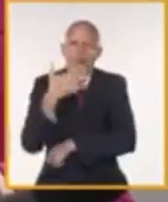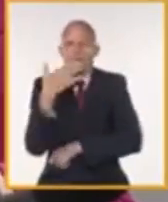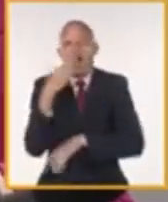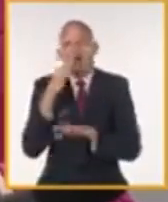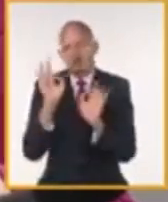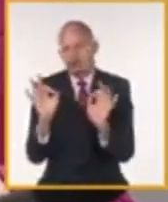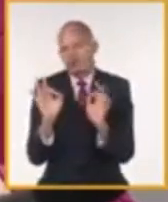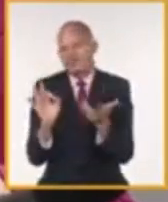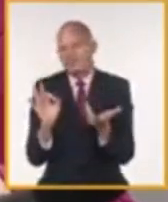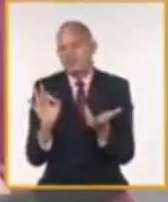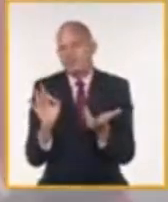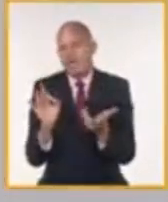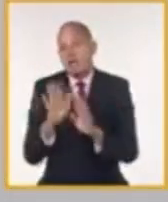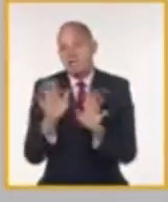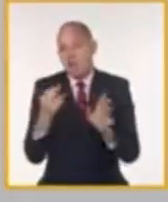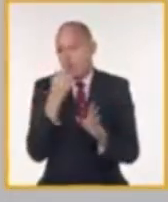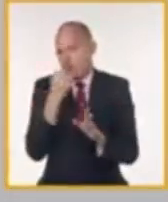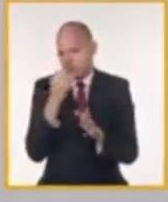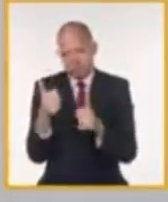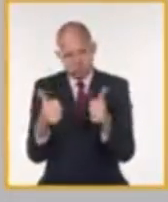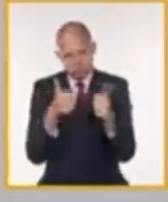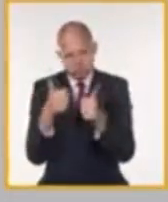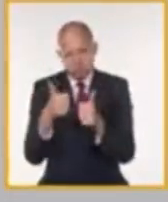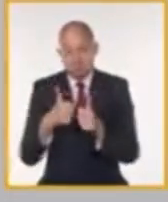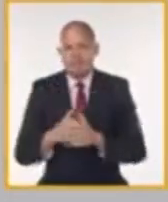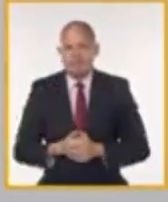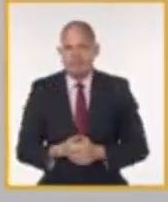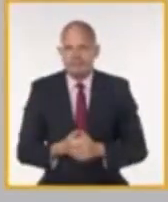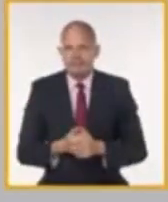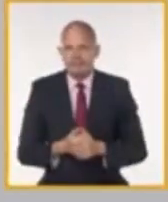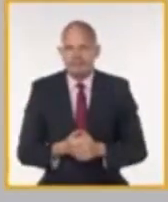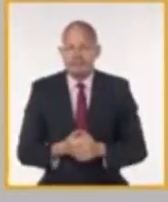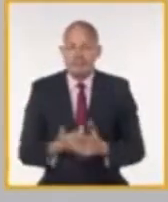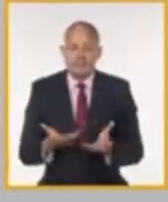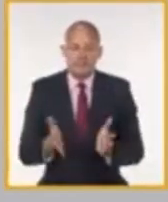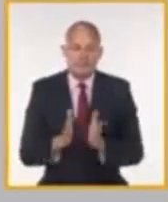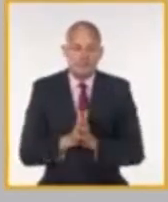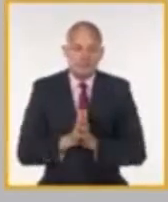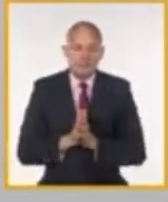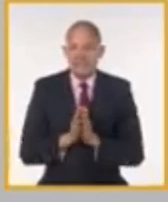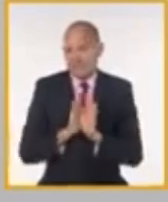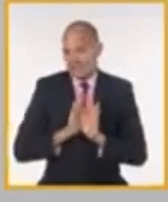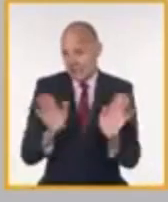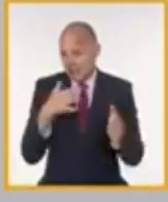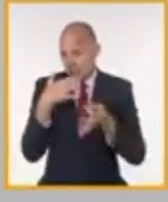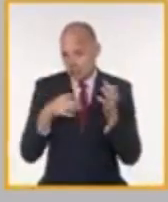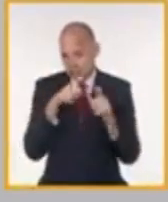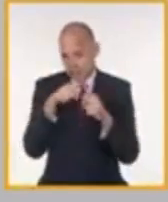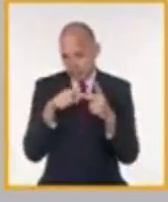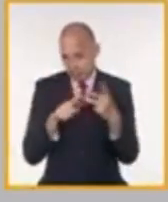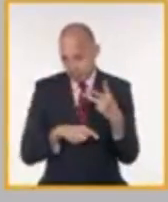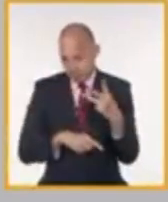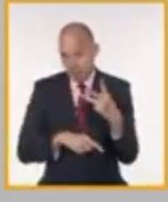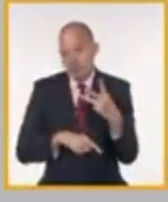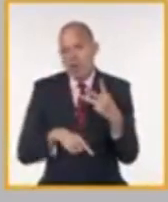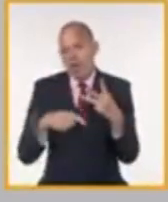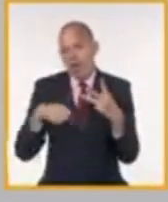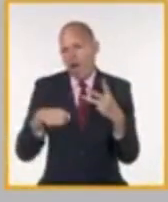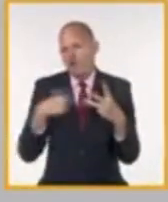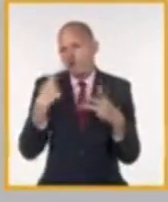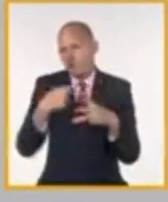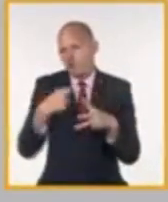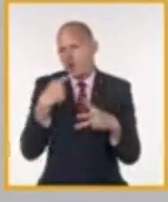alimentación de nuestra población. Dado a estos tres programas también se encuentra